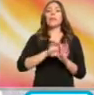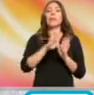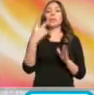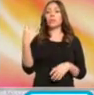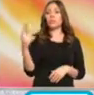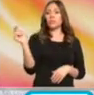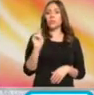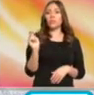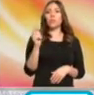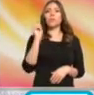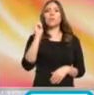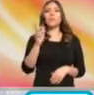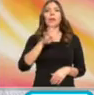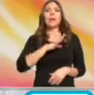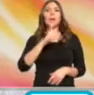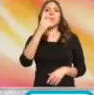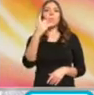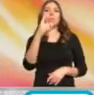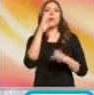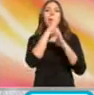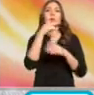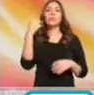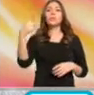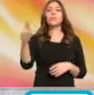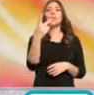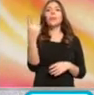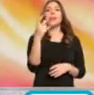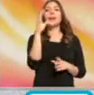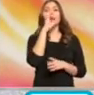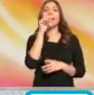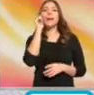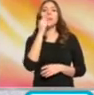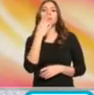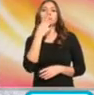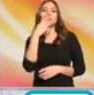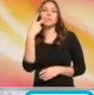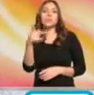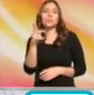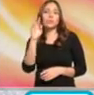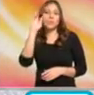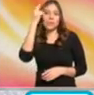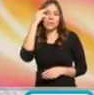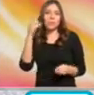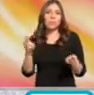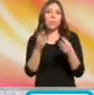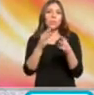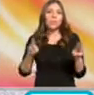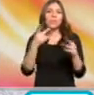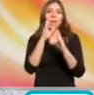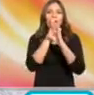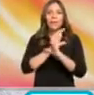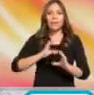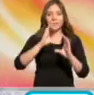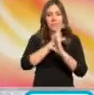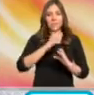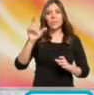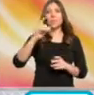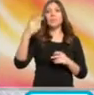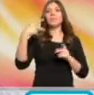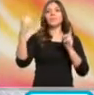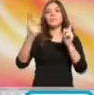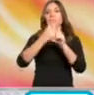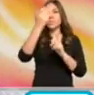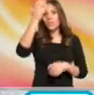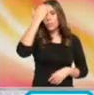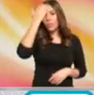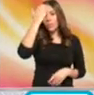amorosa sin una canción de por medio. Nuestra canción, ¿no? Dicen Eso, algunos. sí. ¿Te acuerdas nuestra canción Nuestra de canción, bodas? que en algún ¿Cómo momento, te conocí? exacto, ¿no? que